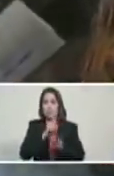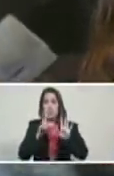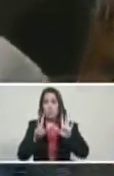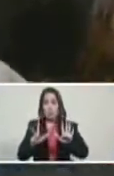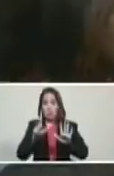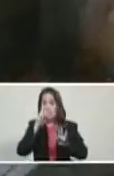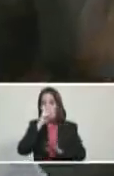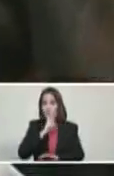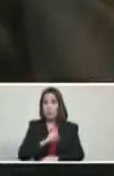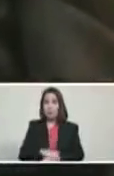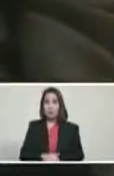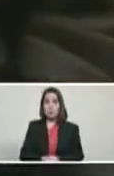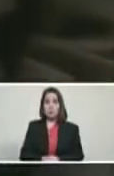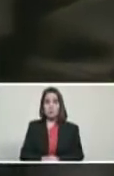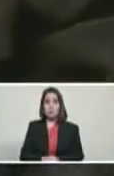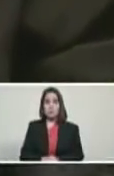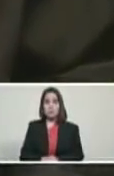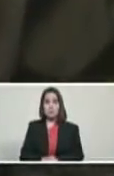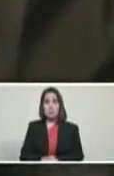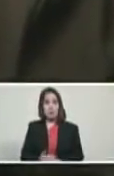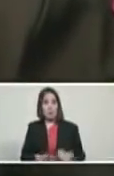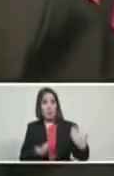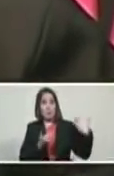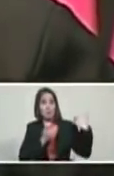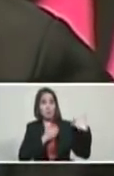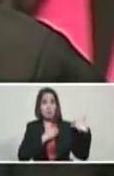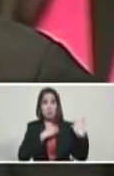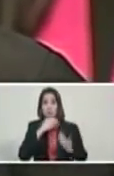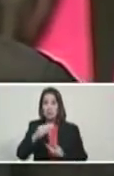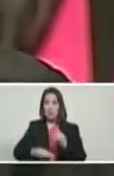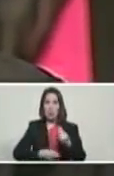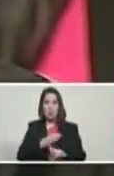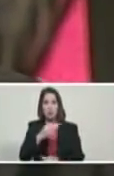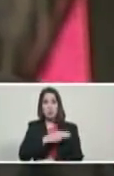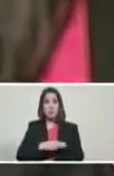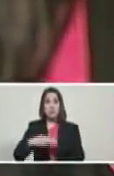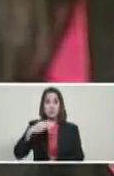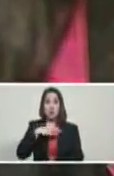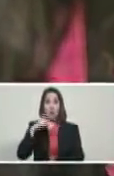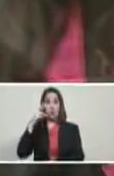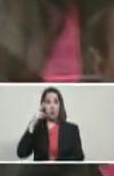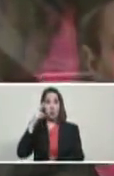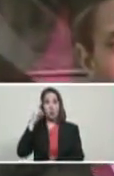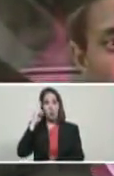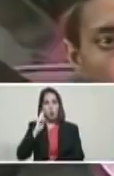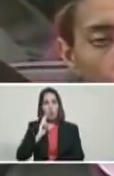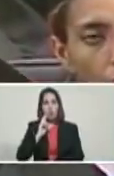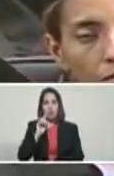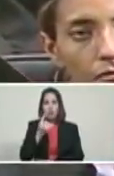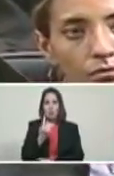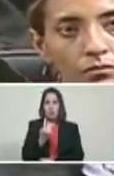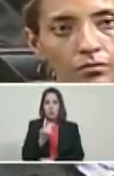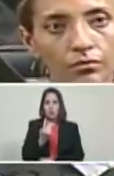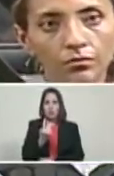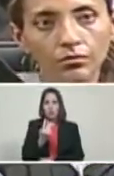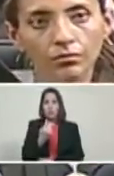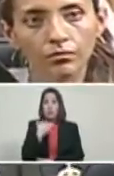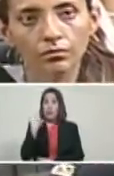años. En buena parte lo que hemos hecho con la misión Robinson 1, que yo tengo los